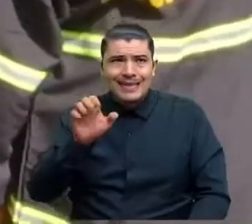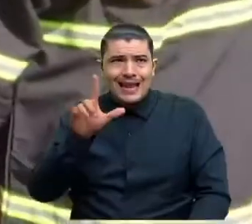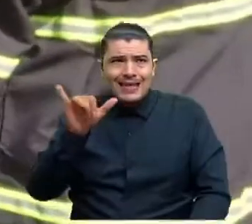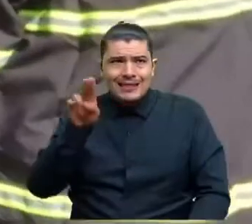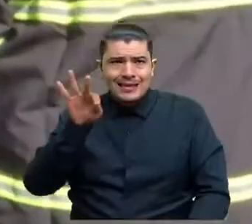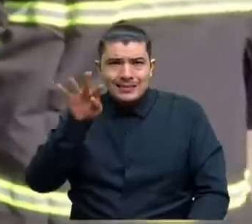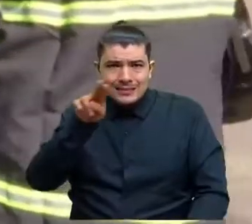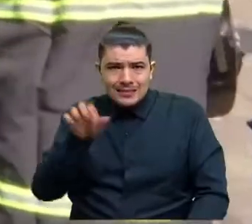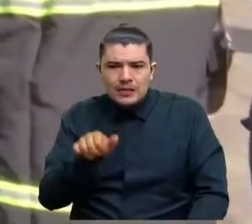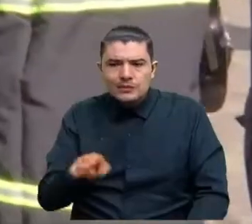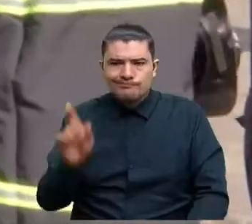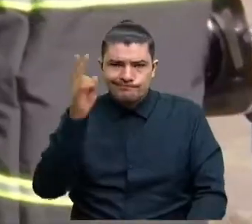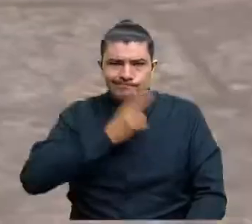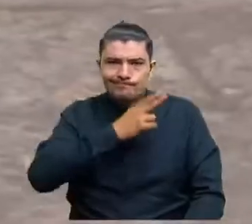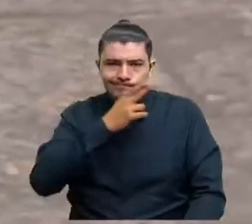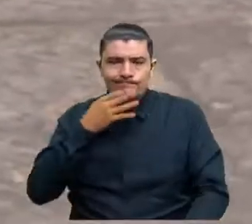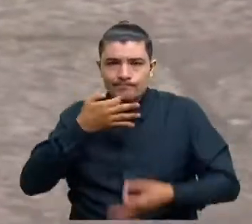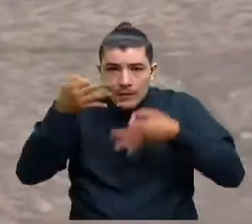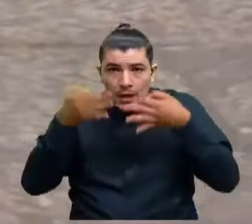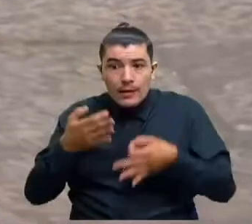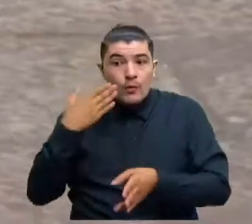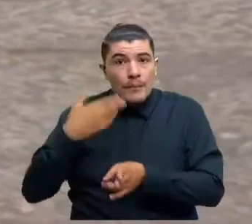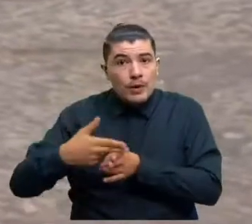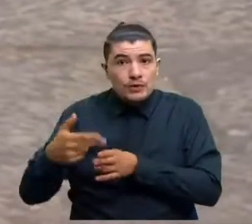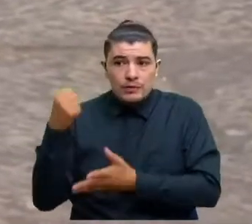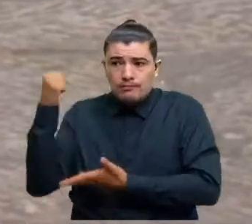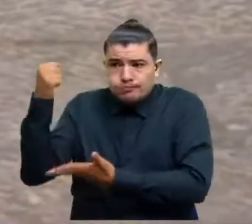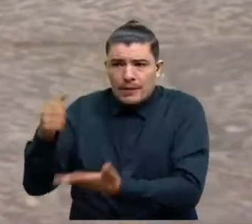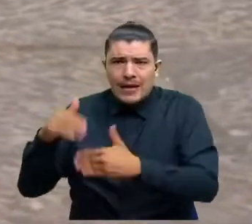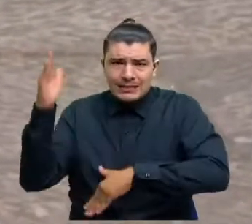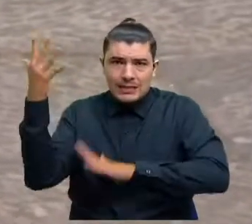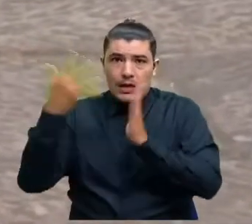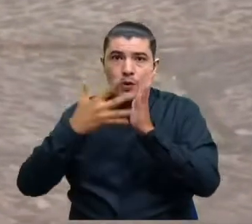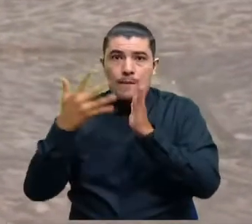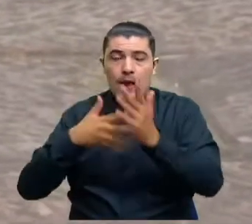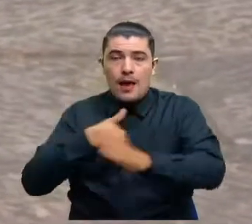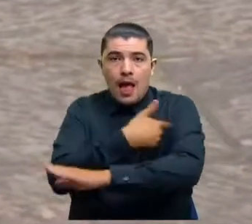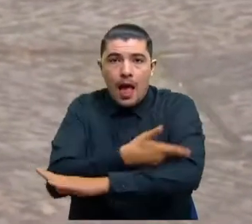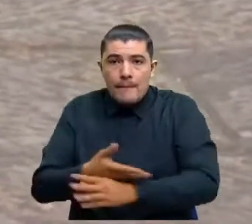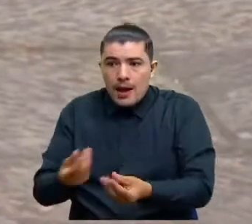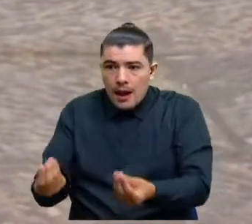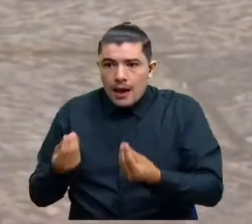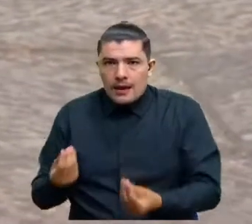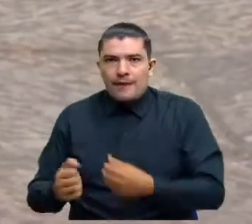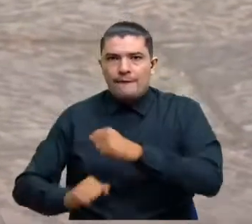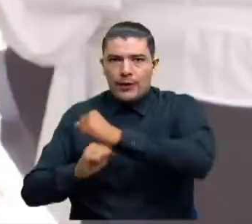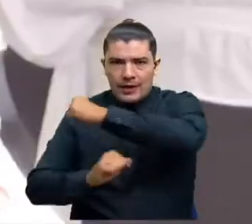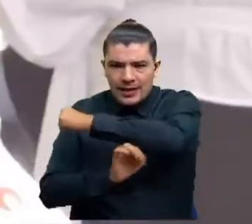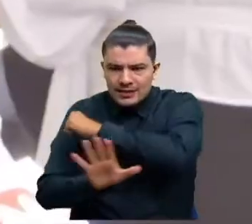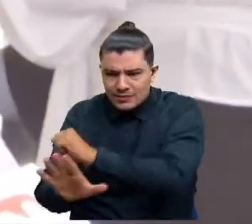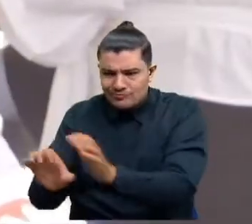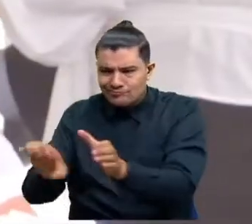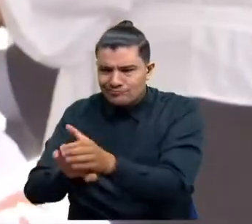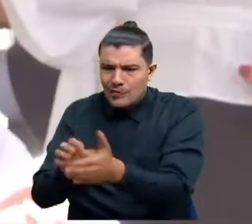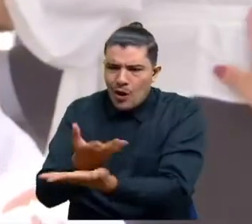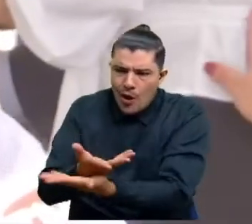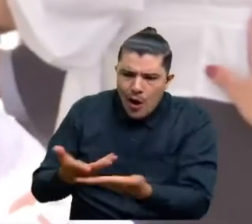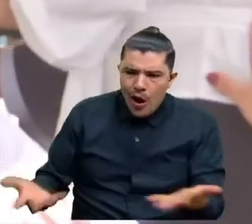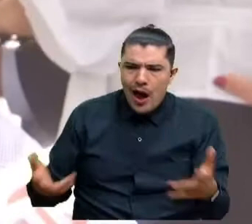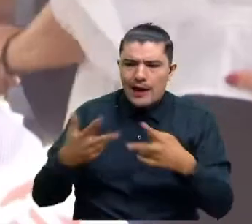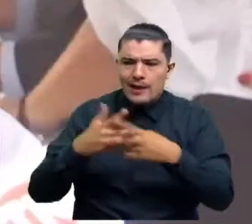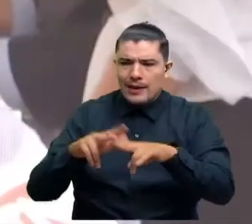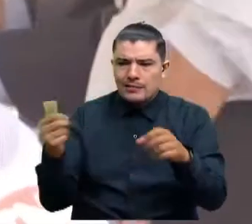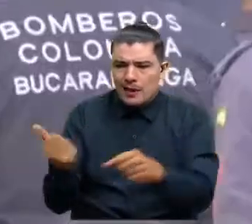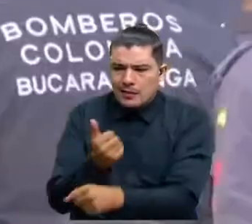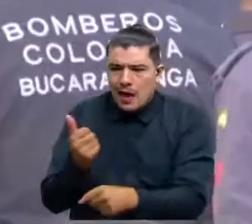realidad. Vienen inversiones importantes, superior a 5 mil millones para fortalecer los equipos y herramientas de trabajo, también toda